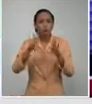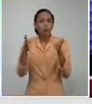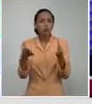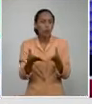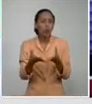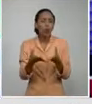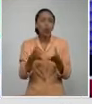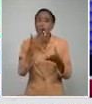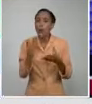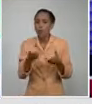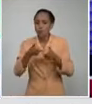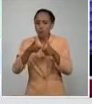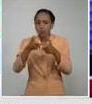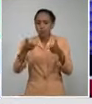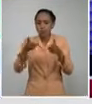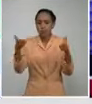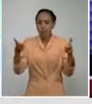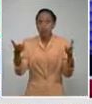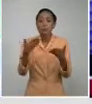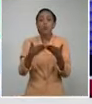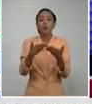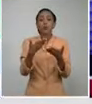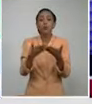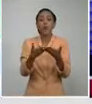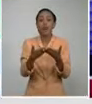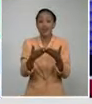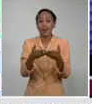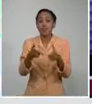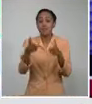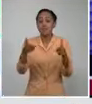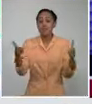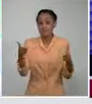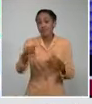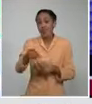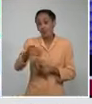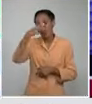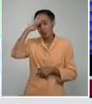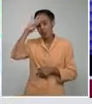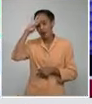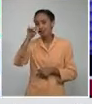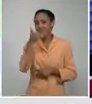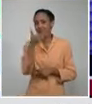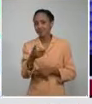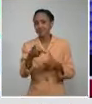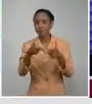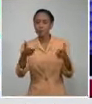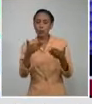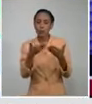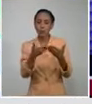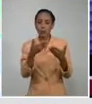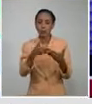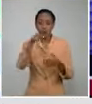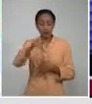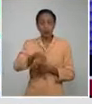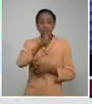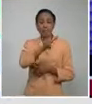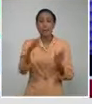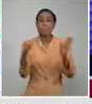las capacidades diagnósticas en nuestro país. Y nos decía que llegamos hoy a los 3